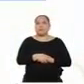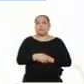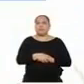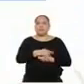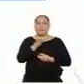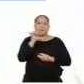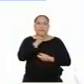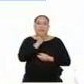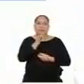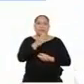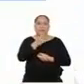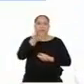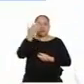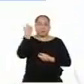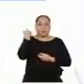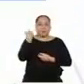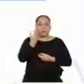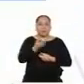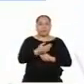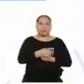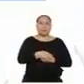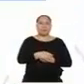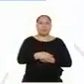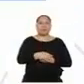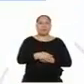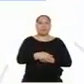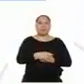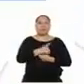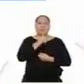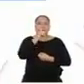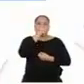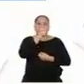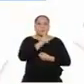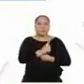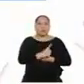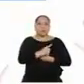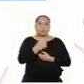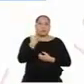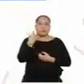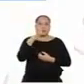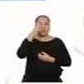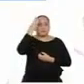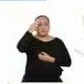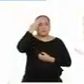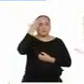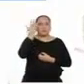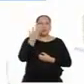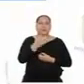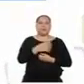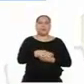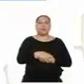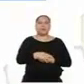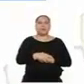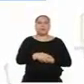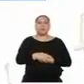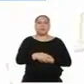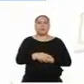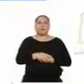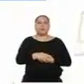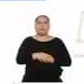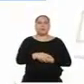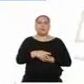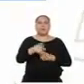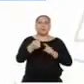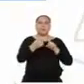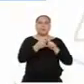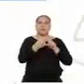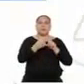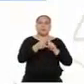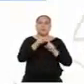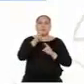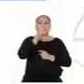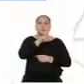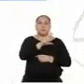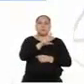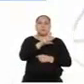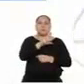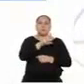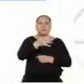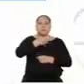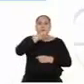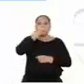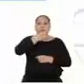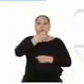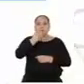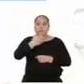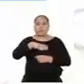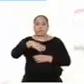Al igual que en el intento anterior Ya tengo lo que aporta una sola taza de leche Así que multiplicaré los valores de las tres manzanas